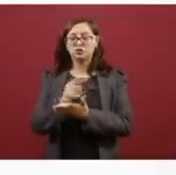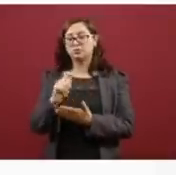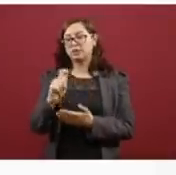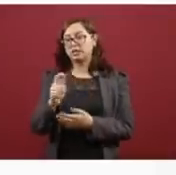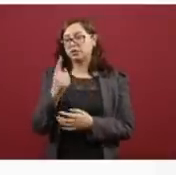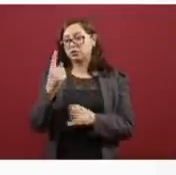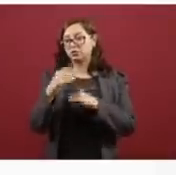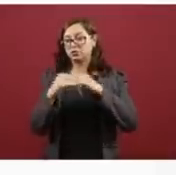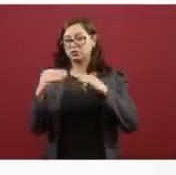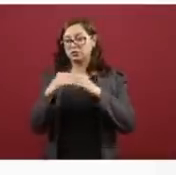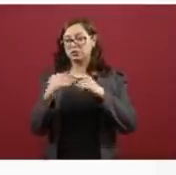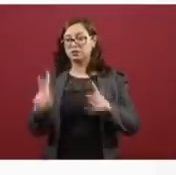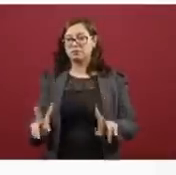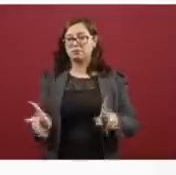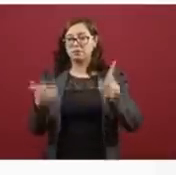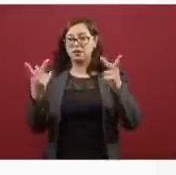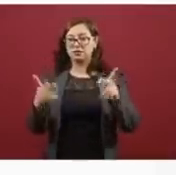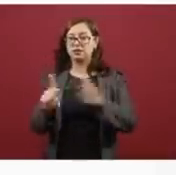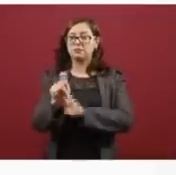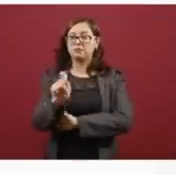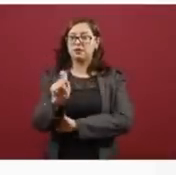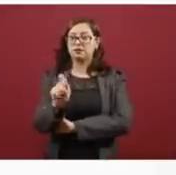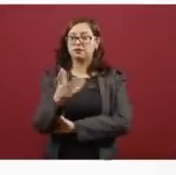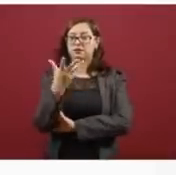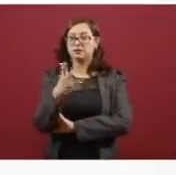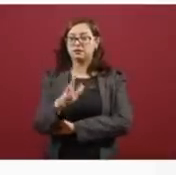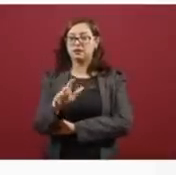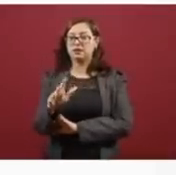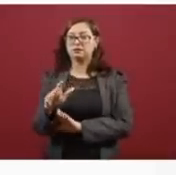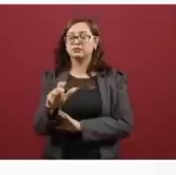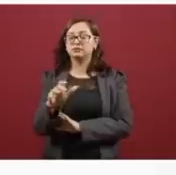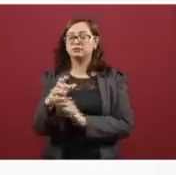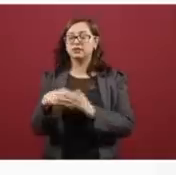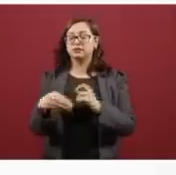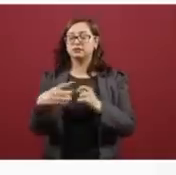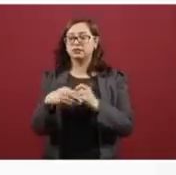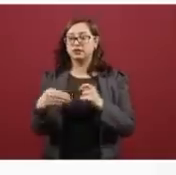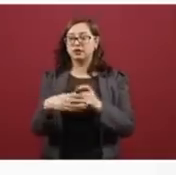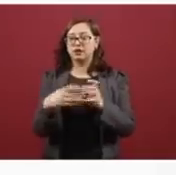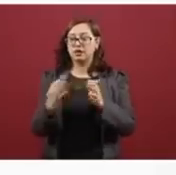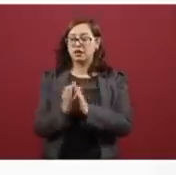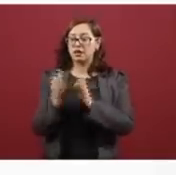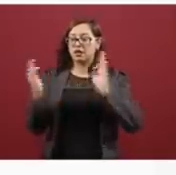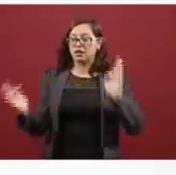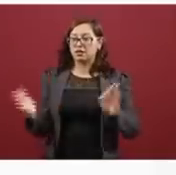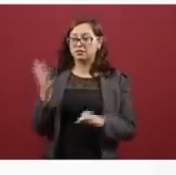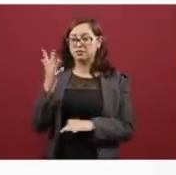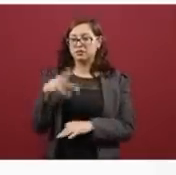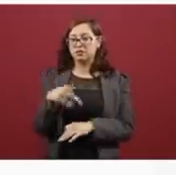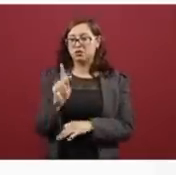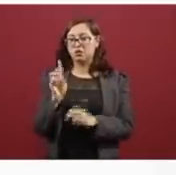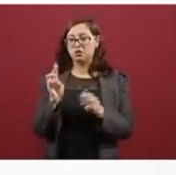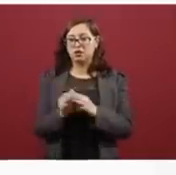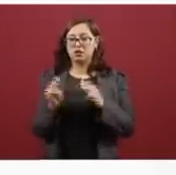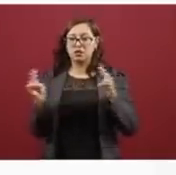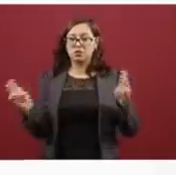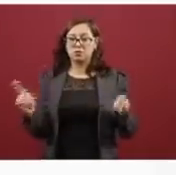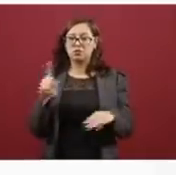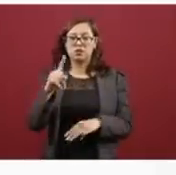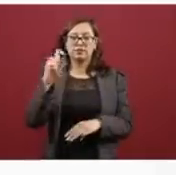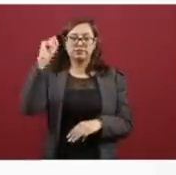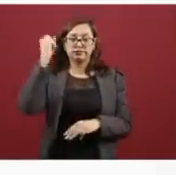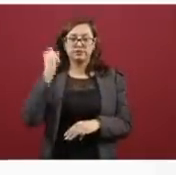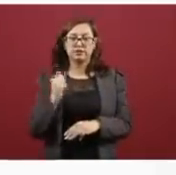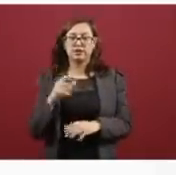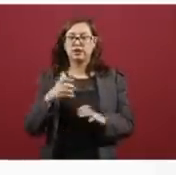21 centavos precio al público de 20 pesos con 10 centavos está a cinco kilómetros de donde se abastece en mazatlán sinaloa